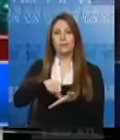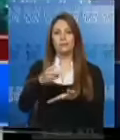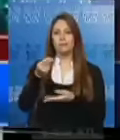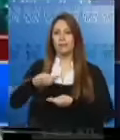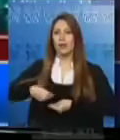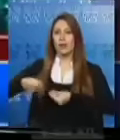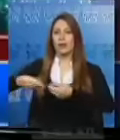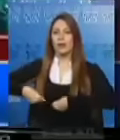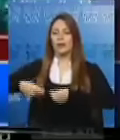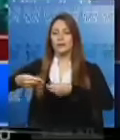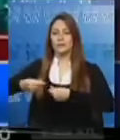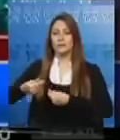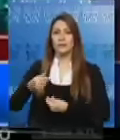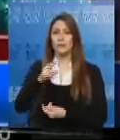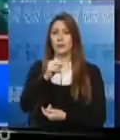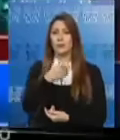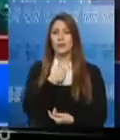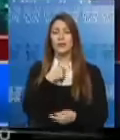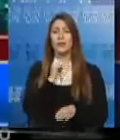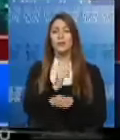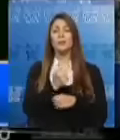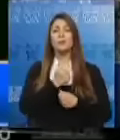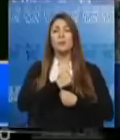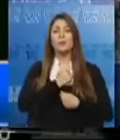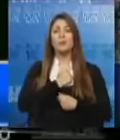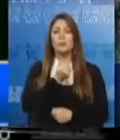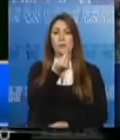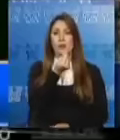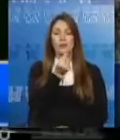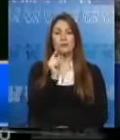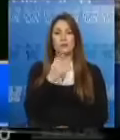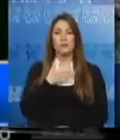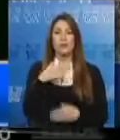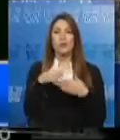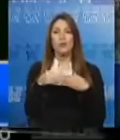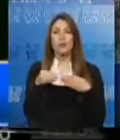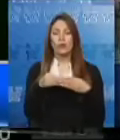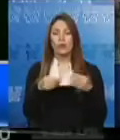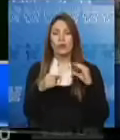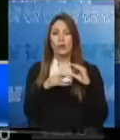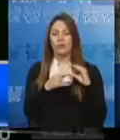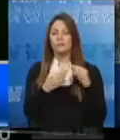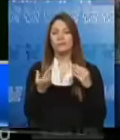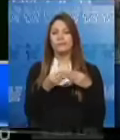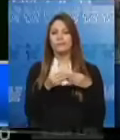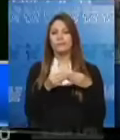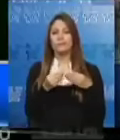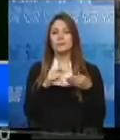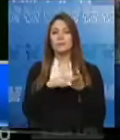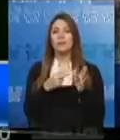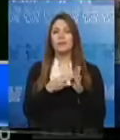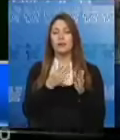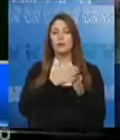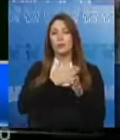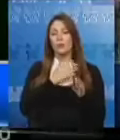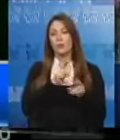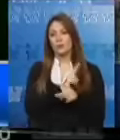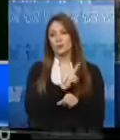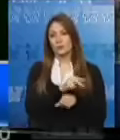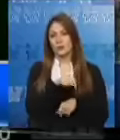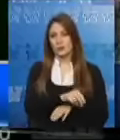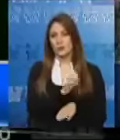golondrinas, porque no tenemos moneda nacional, nosotros tenemos el dólar como moneda de curso legal en